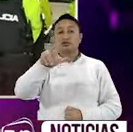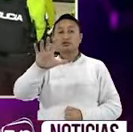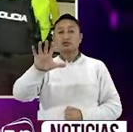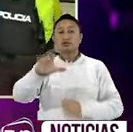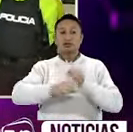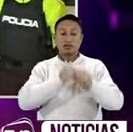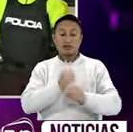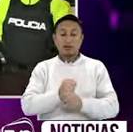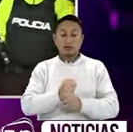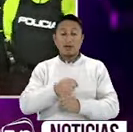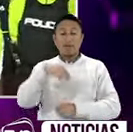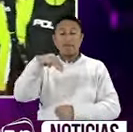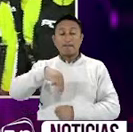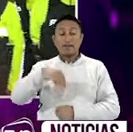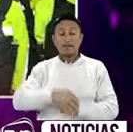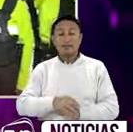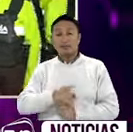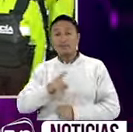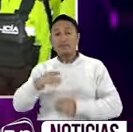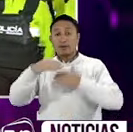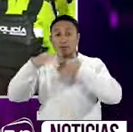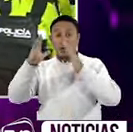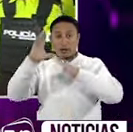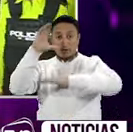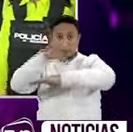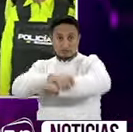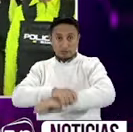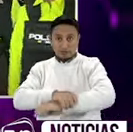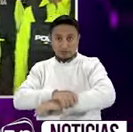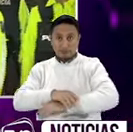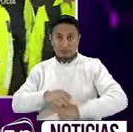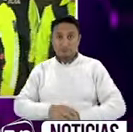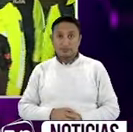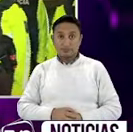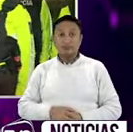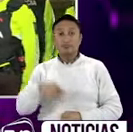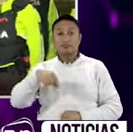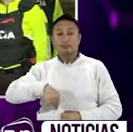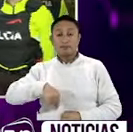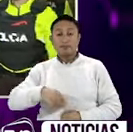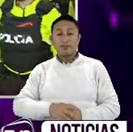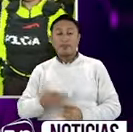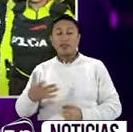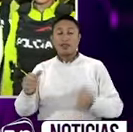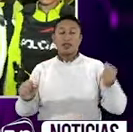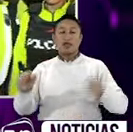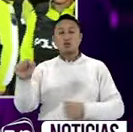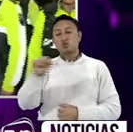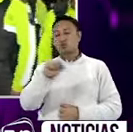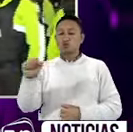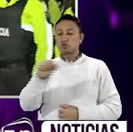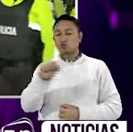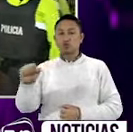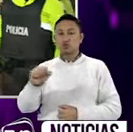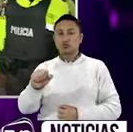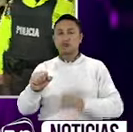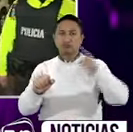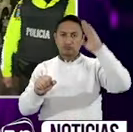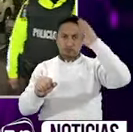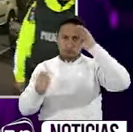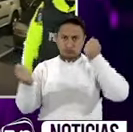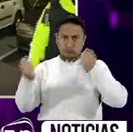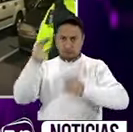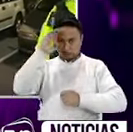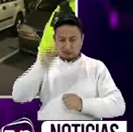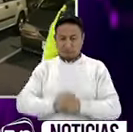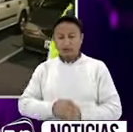este martes en el sector de Curundú, esto es en la ciudad de Panamá, mientras conducía un vehículo. Uniformado en un control policial